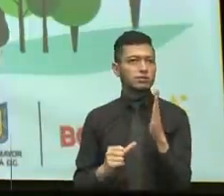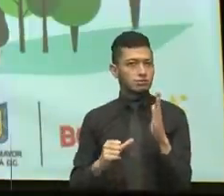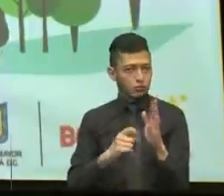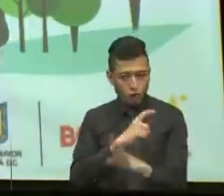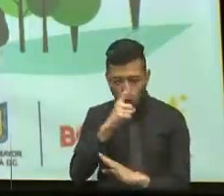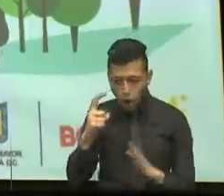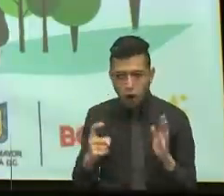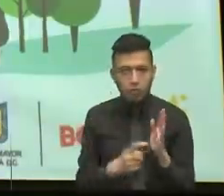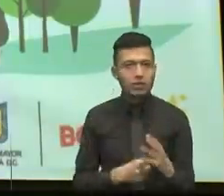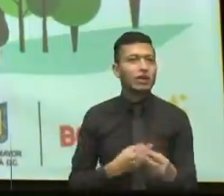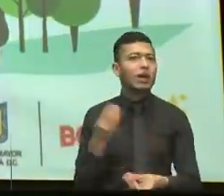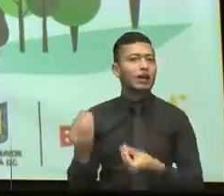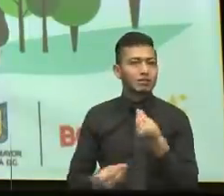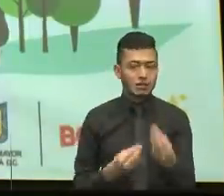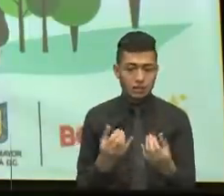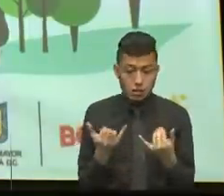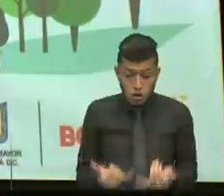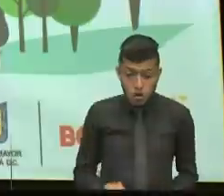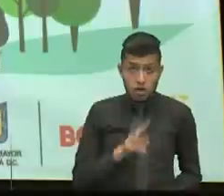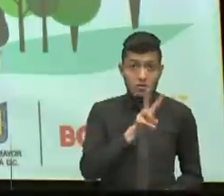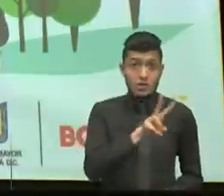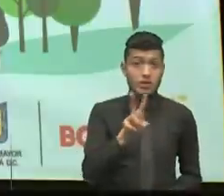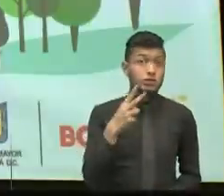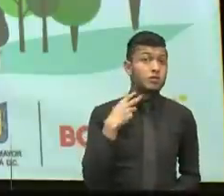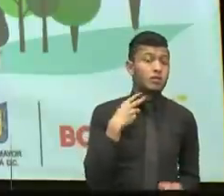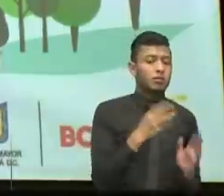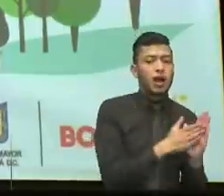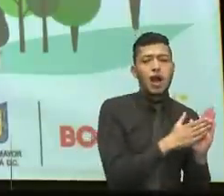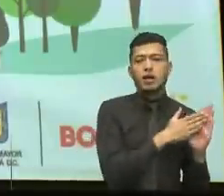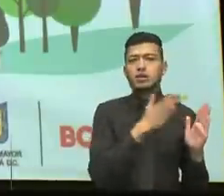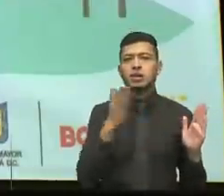de lo que vamos a hacer entre hoy 22 de noviembre y el,